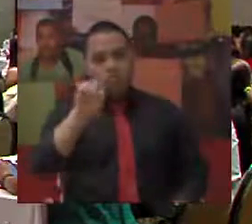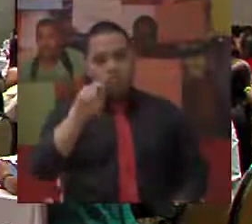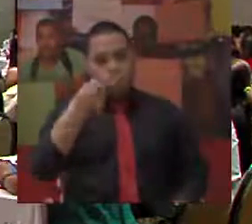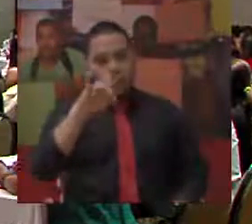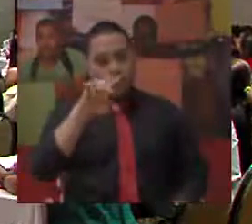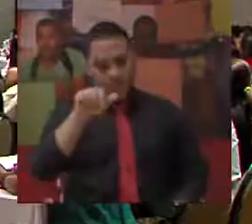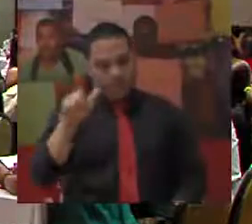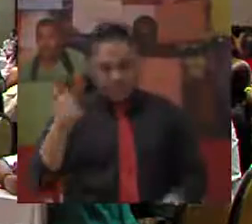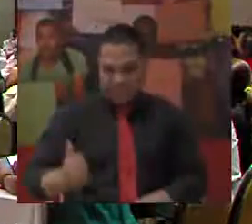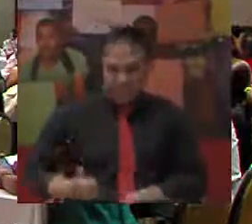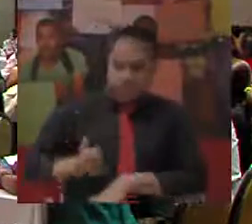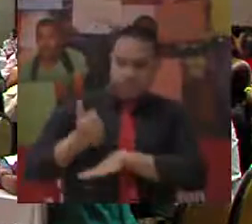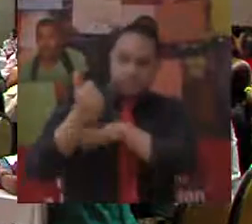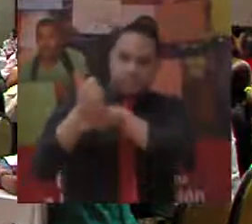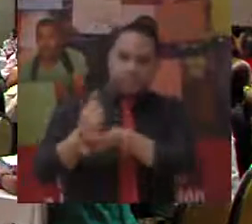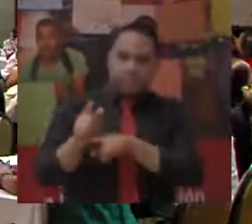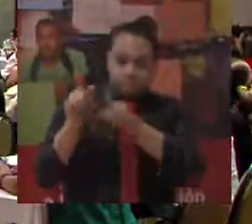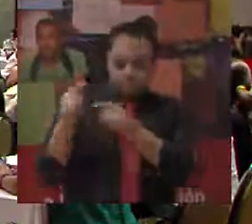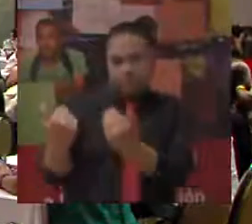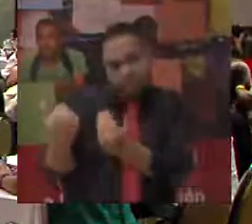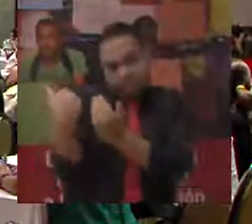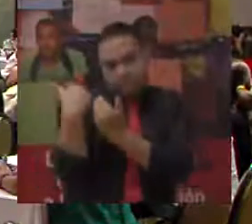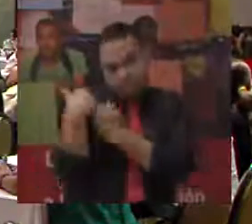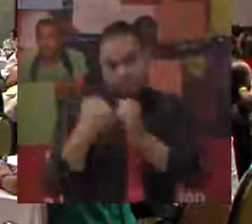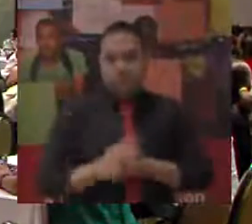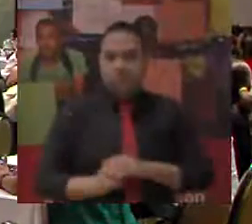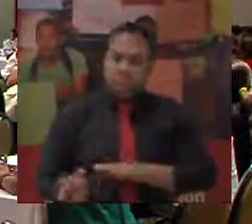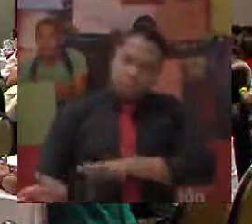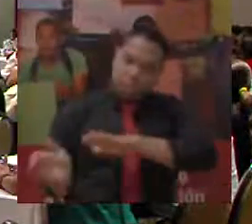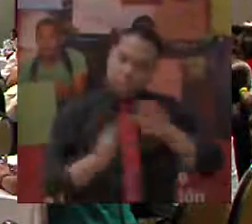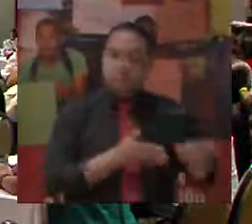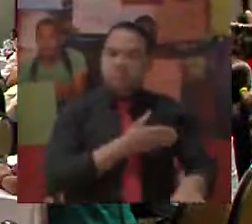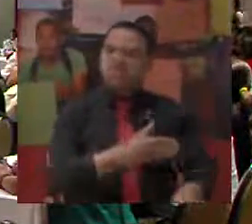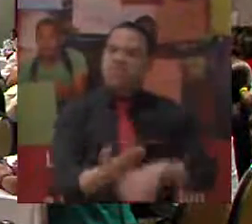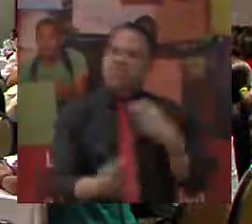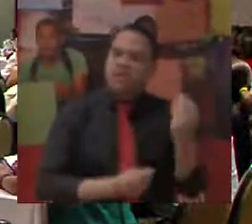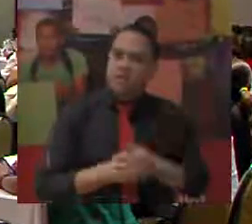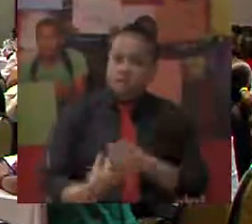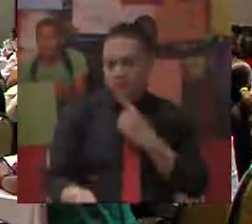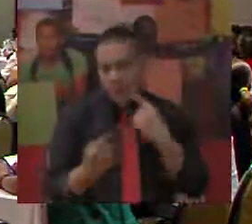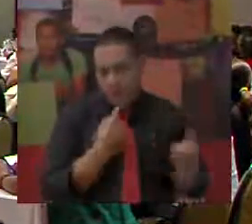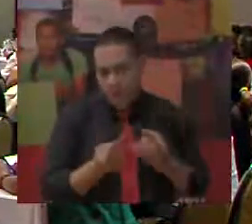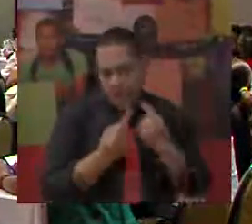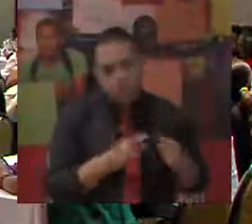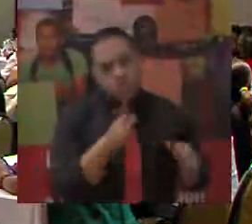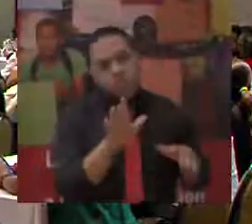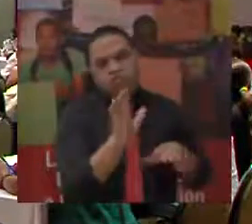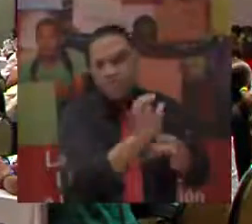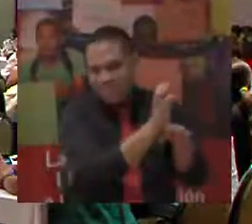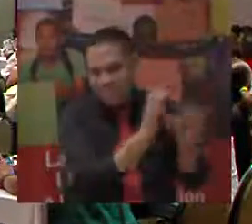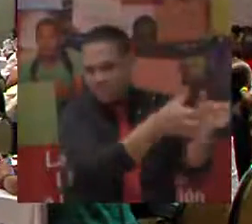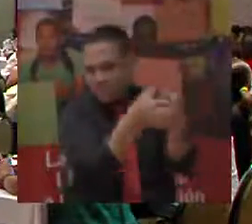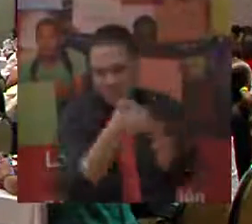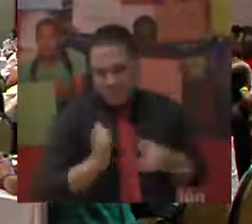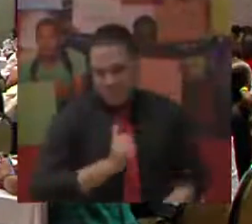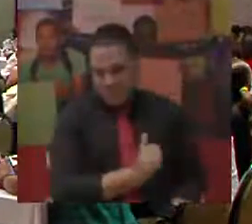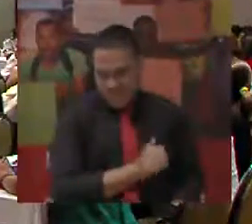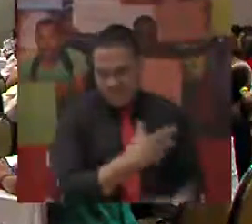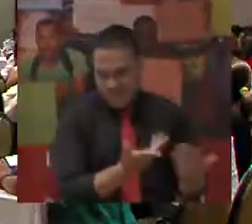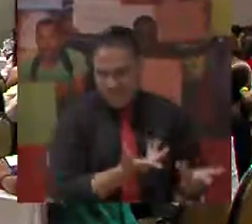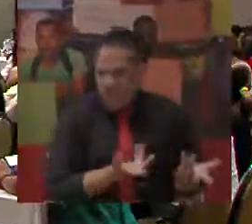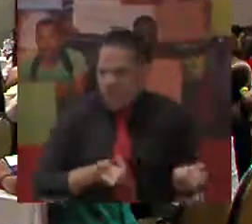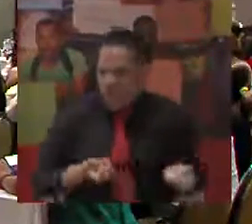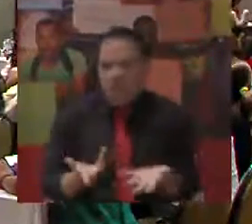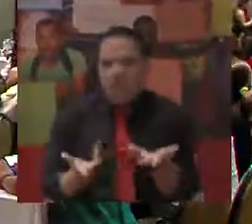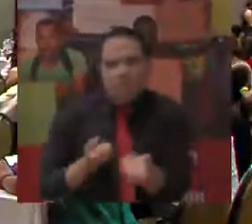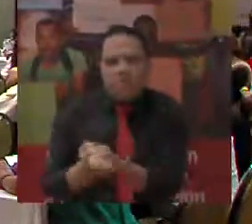para la Reintegración, va a moderar este panel. Luego tendremos un conversatorio aportes del sector privado a la reintegración. Nos acompañará Alejandro